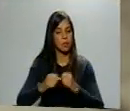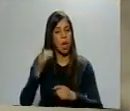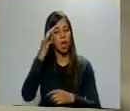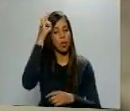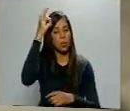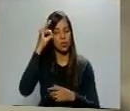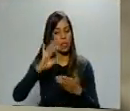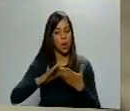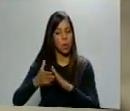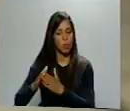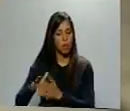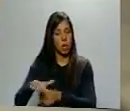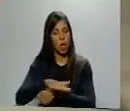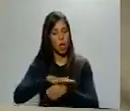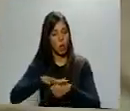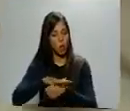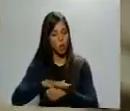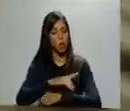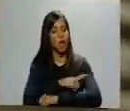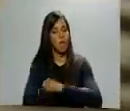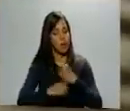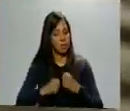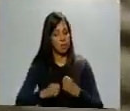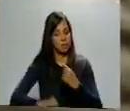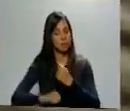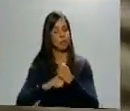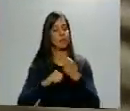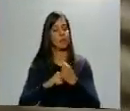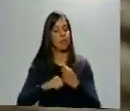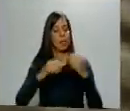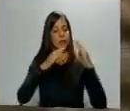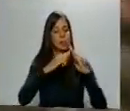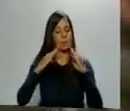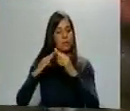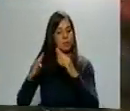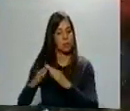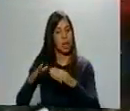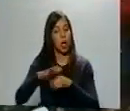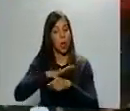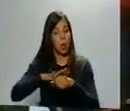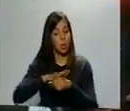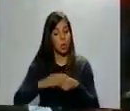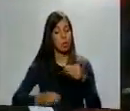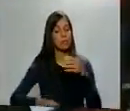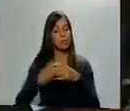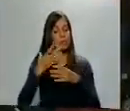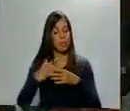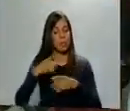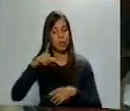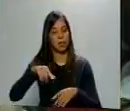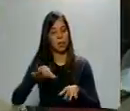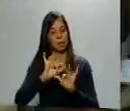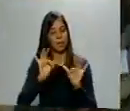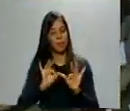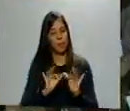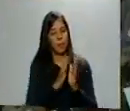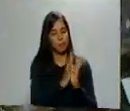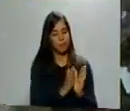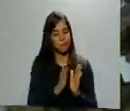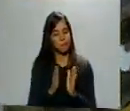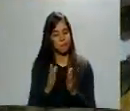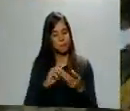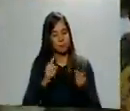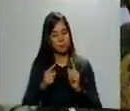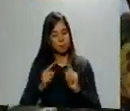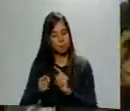comunales, fortalecer las comunas, crear las ciudades comunales y al mismo tiempo darle forma y vida